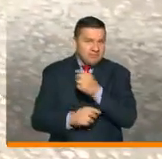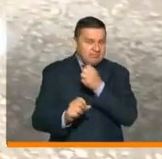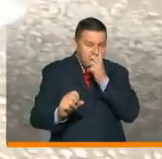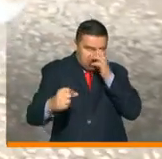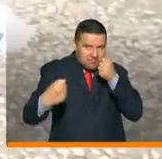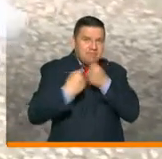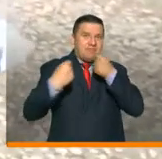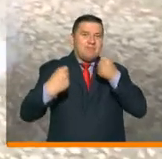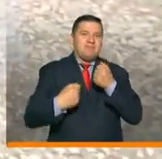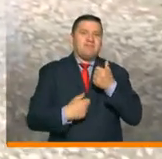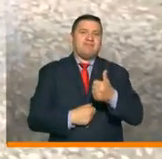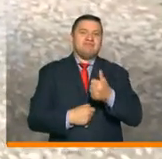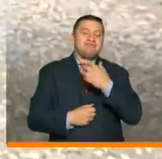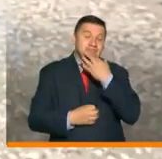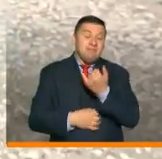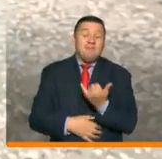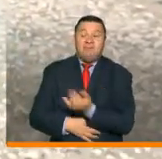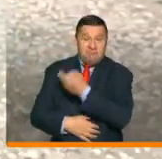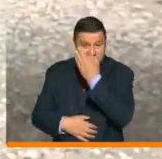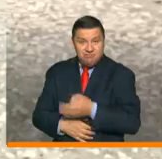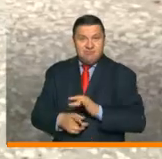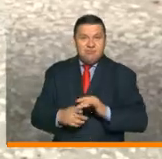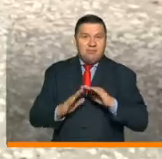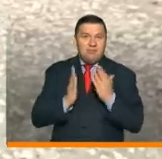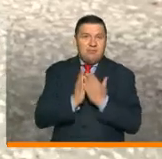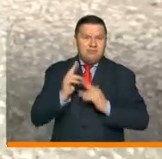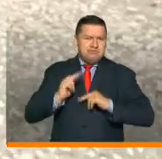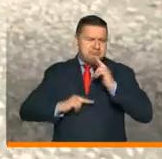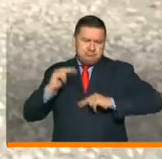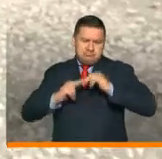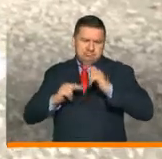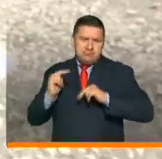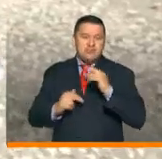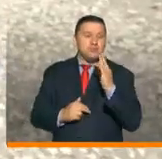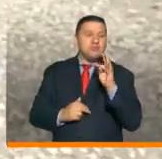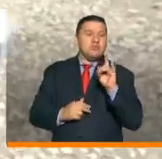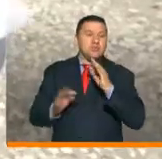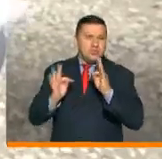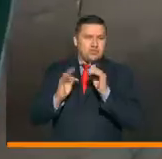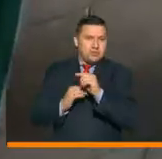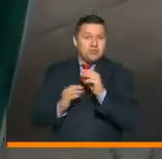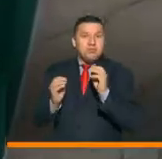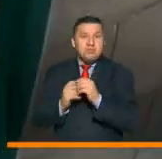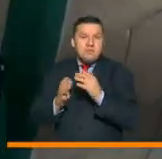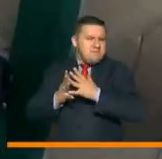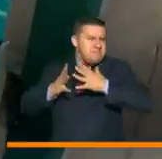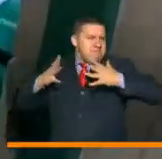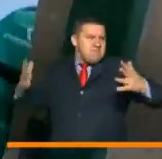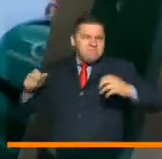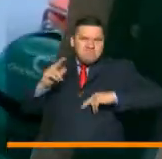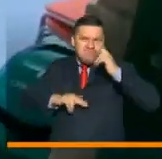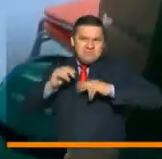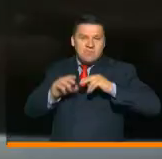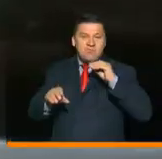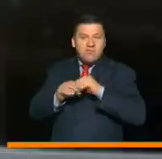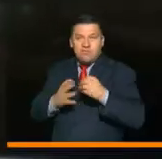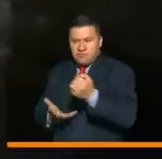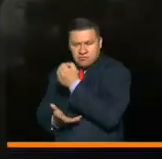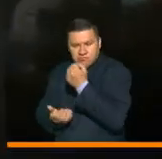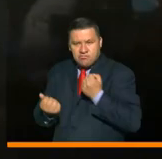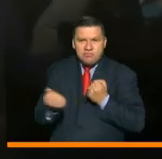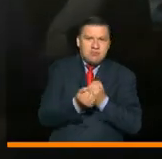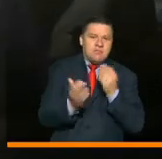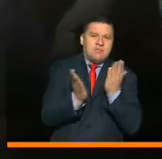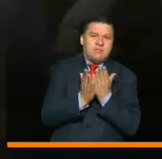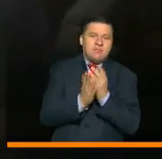Golfo Morrosquillo, ya es una realidad el colegio que vamos a hacer aquí en Toluviejo, un colegio el más grande que va a ser el Fondo de Financiamiento de Infraestructura